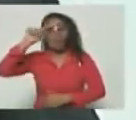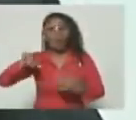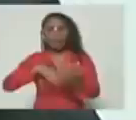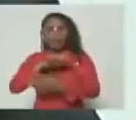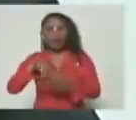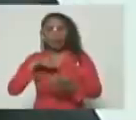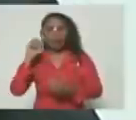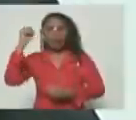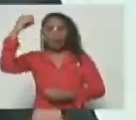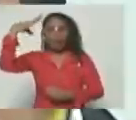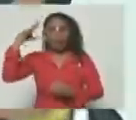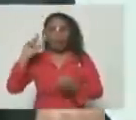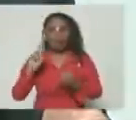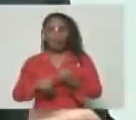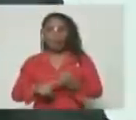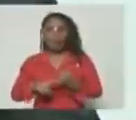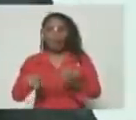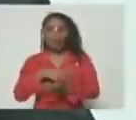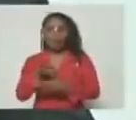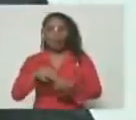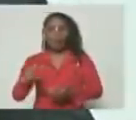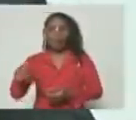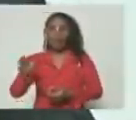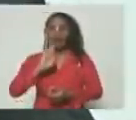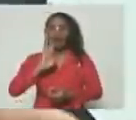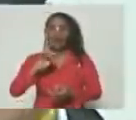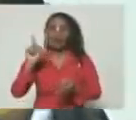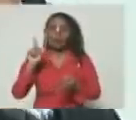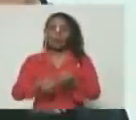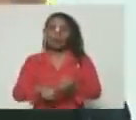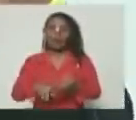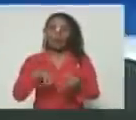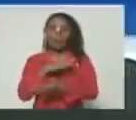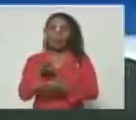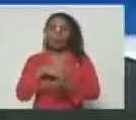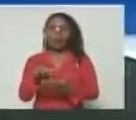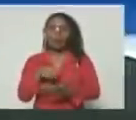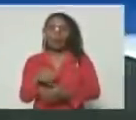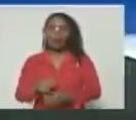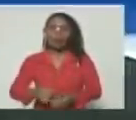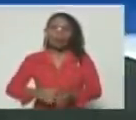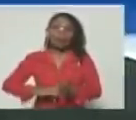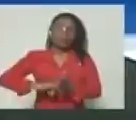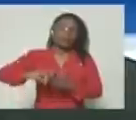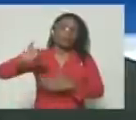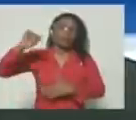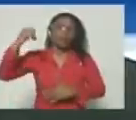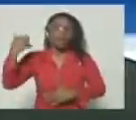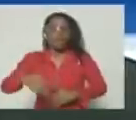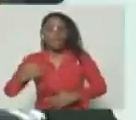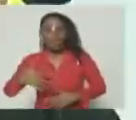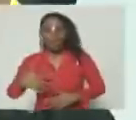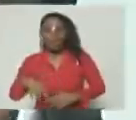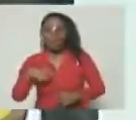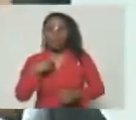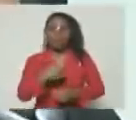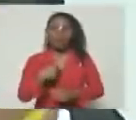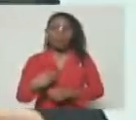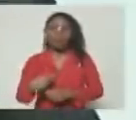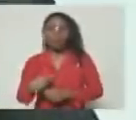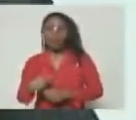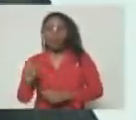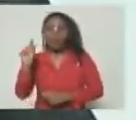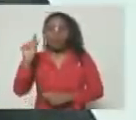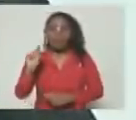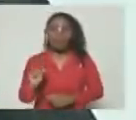luz, el problema del agua, el problema del alto costo de la vida, el problema del salario